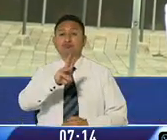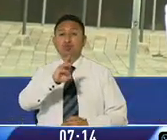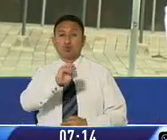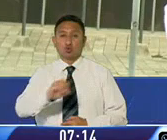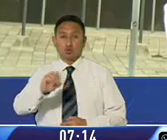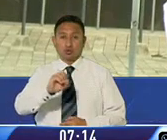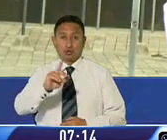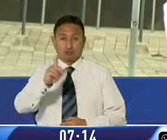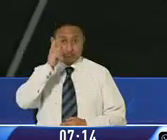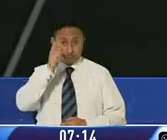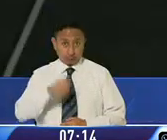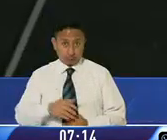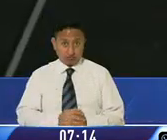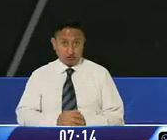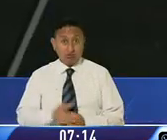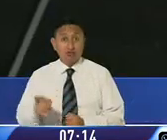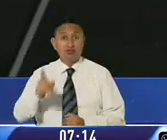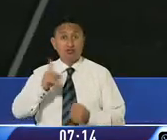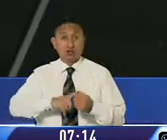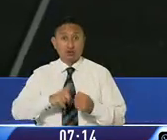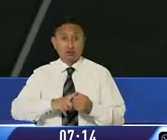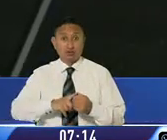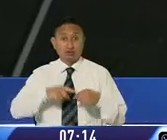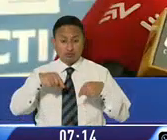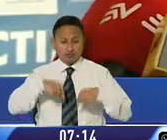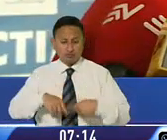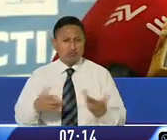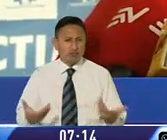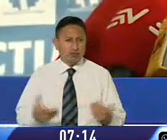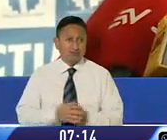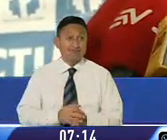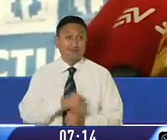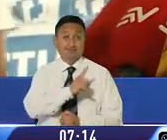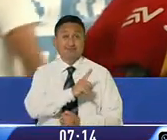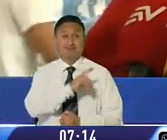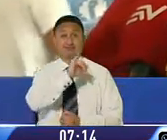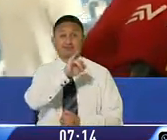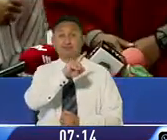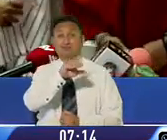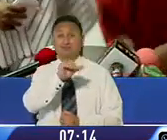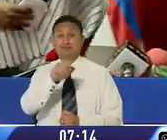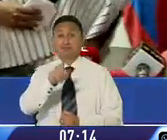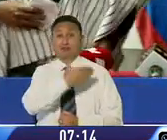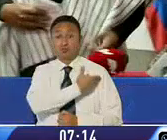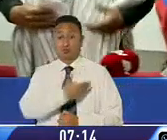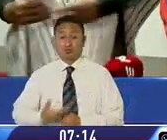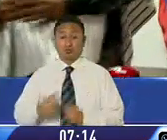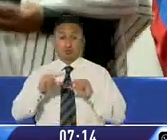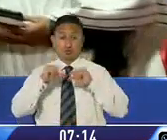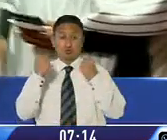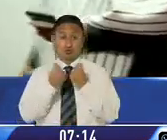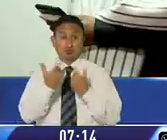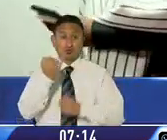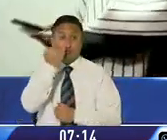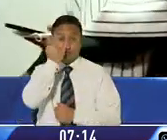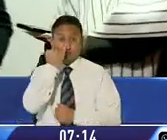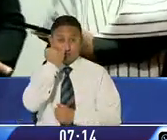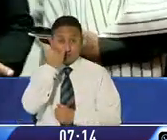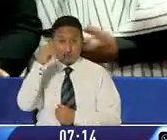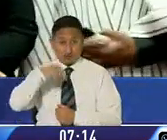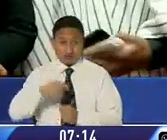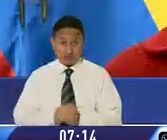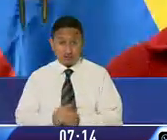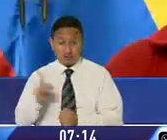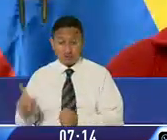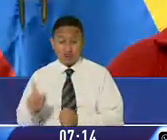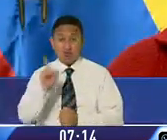la Fiscalía General del Estado en la ciudad de Quito, estaba previsto que Leonidas Issa, presidente de la Confederación de Nacionalidades Indígenas del Ecuador,